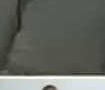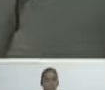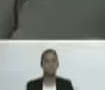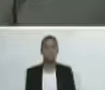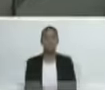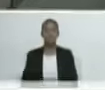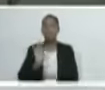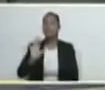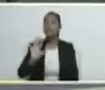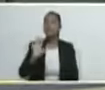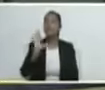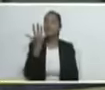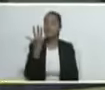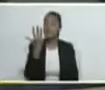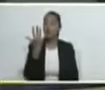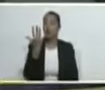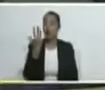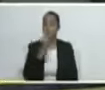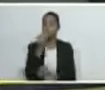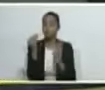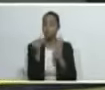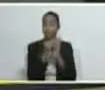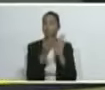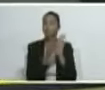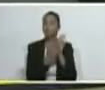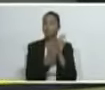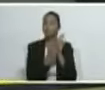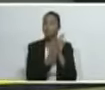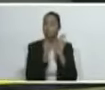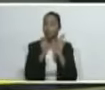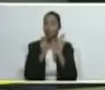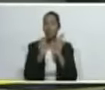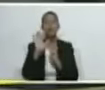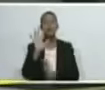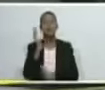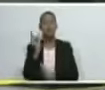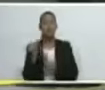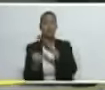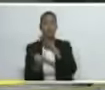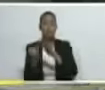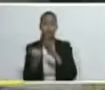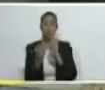quinto poder constitucional de nuestra patria,